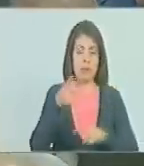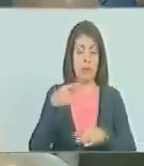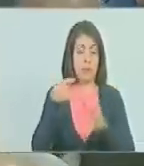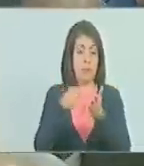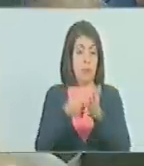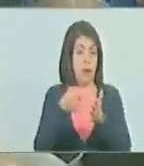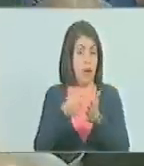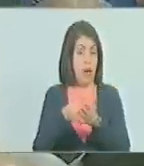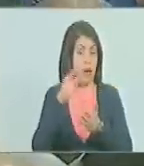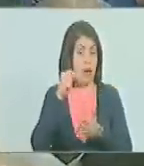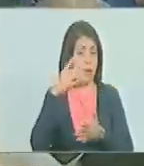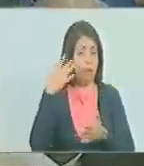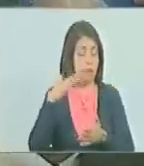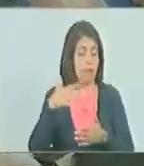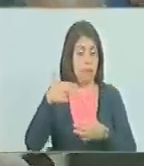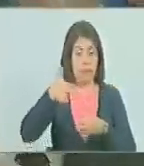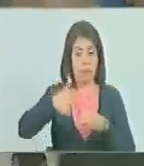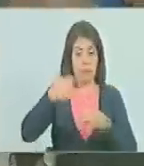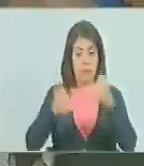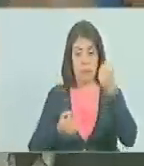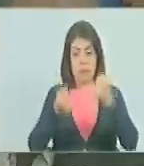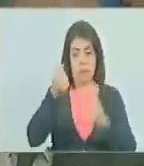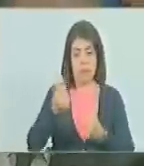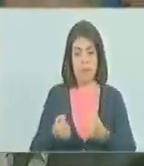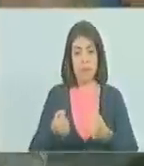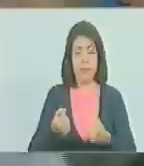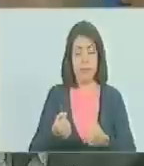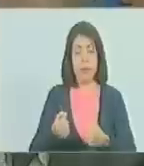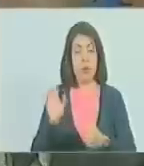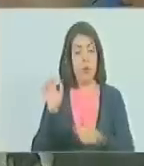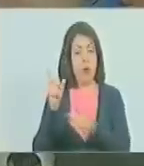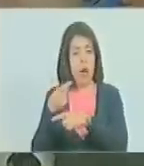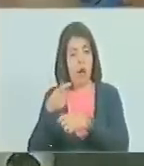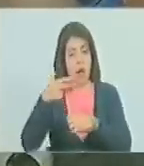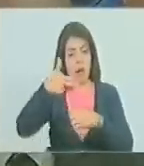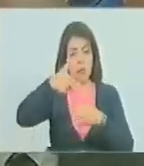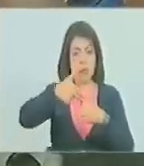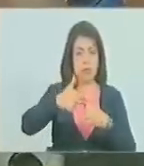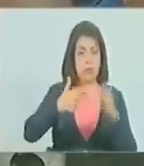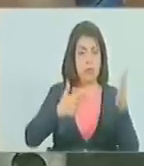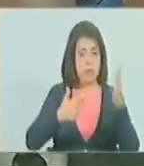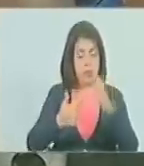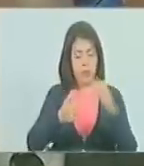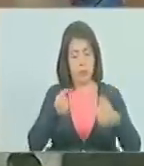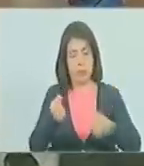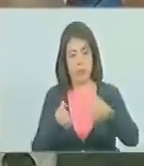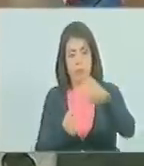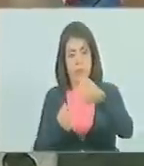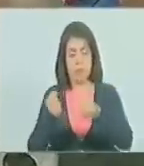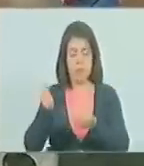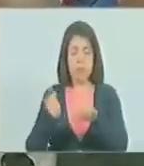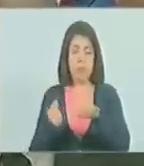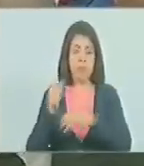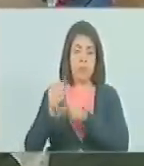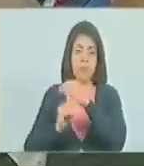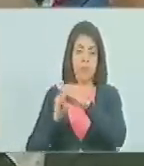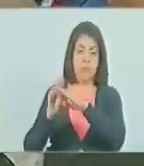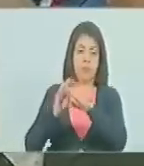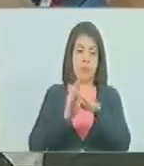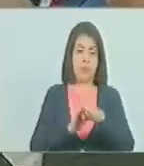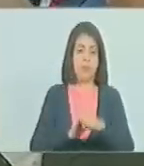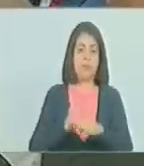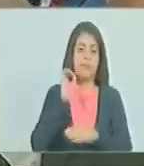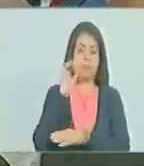pagar sobreprecio en el combustible de la gasolina o el gasoil para poder movilizar. Yo quiero hacer un llamado aquí a la